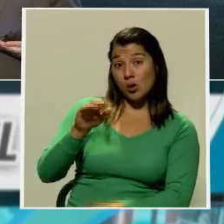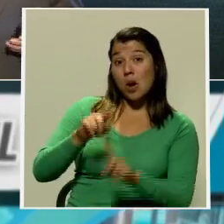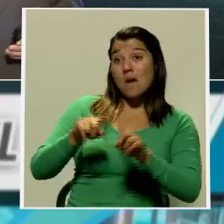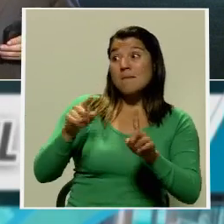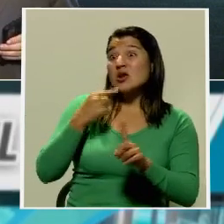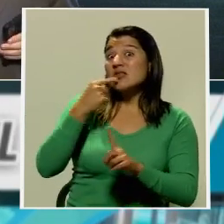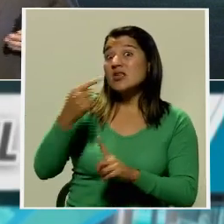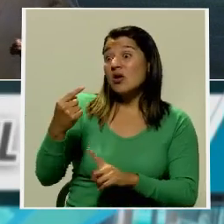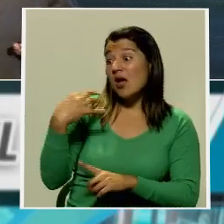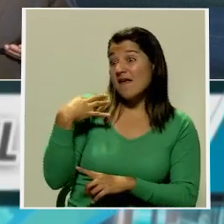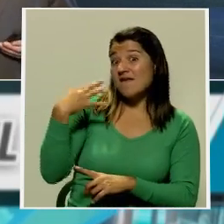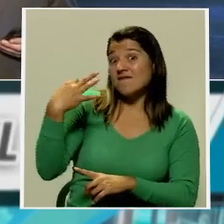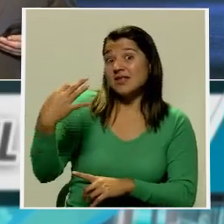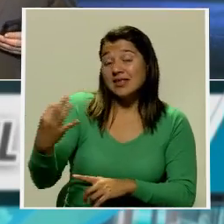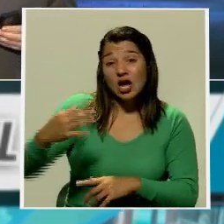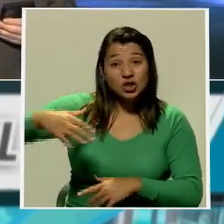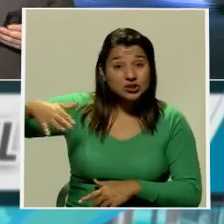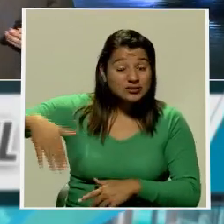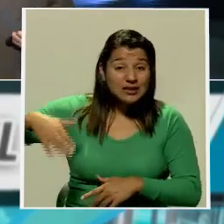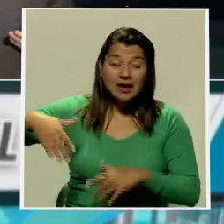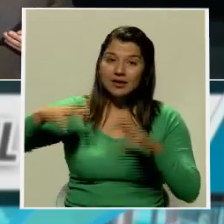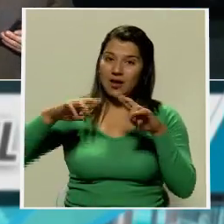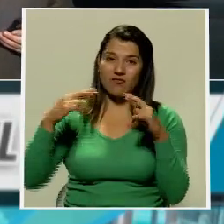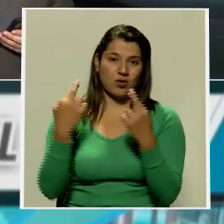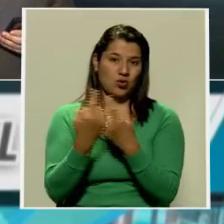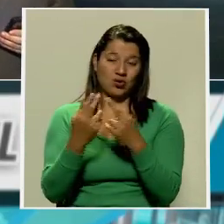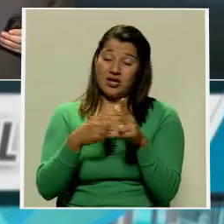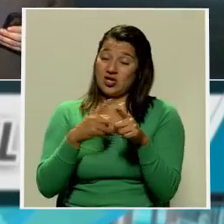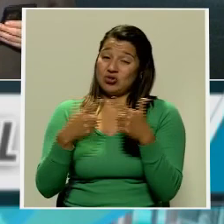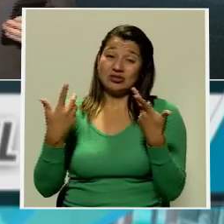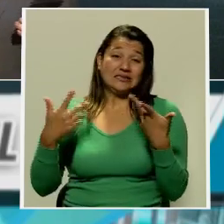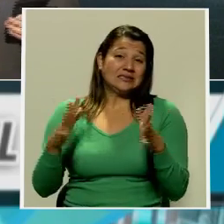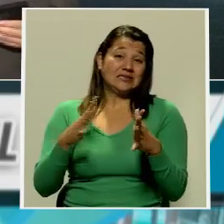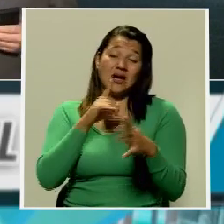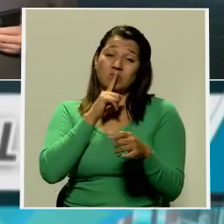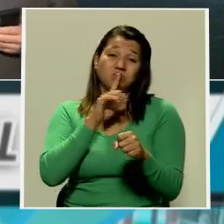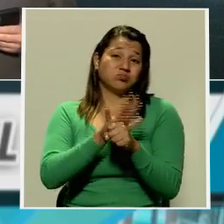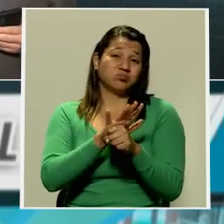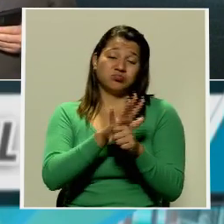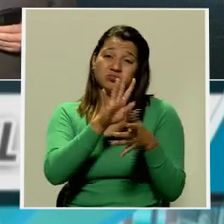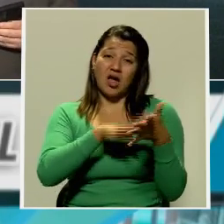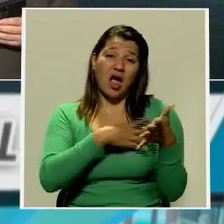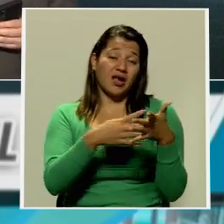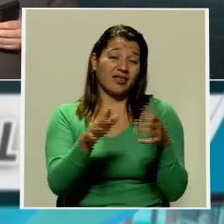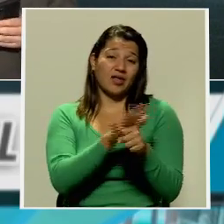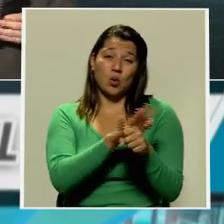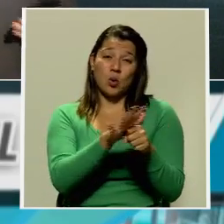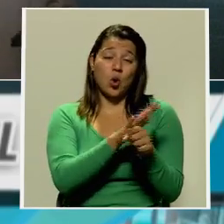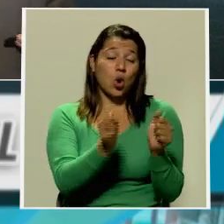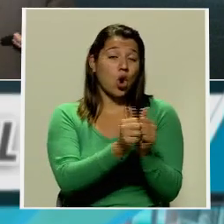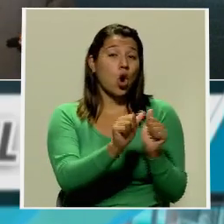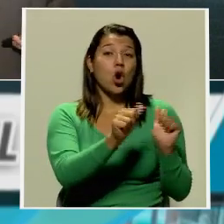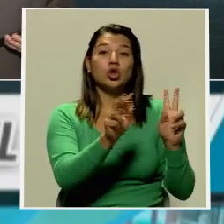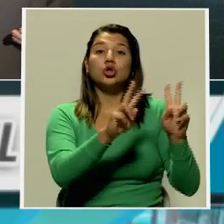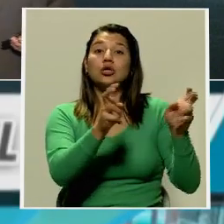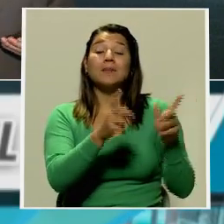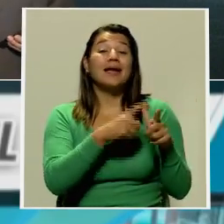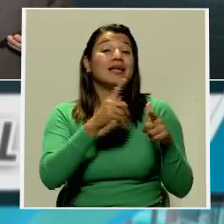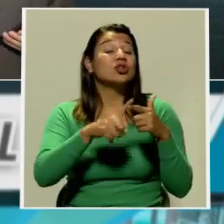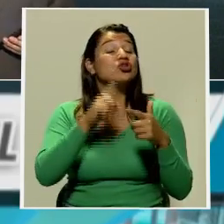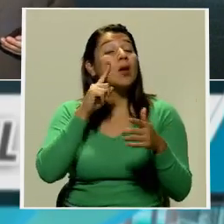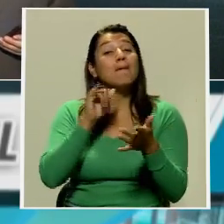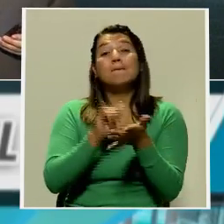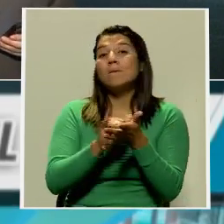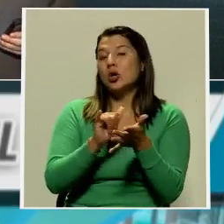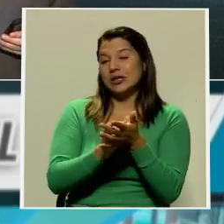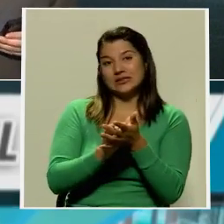pues prácticamente a destiempo y que ellos tenían su agenda comprometida en otros temas, pero que por eso ninguno de